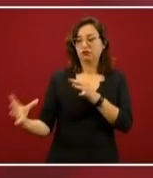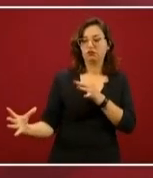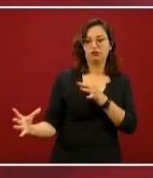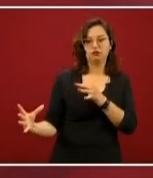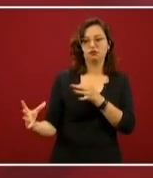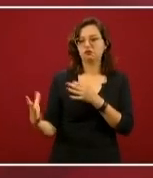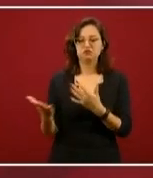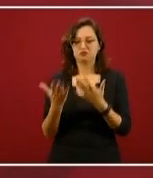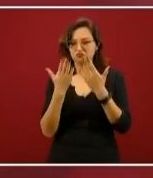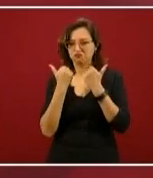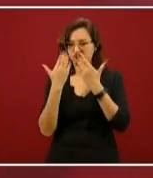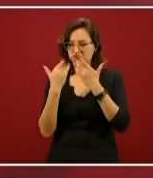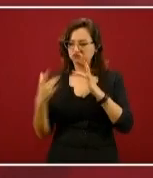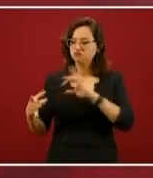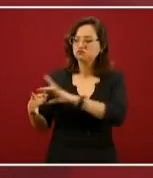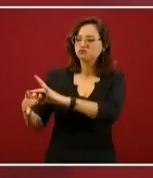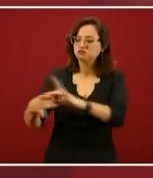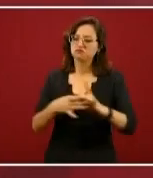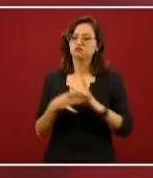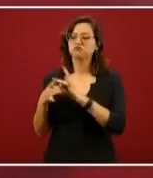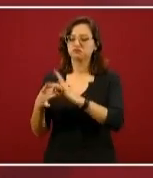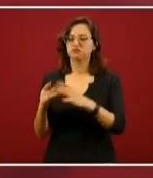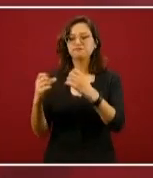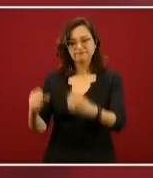eso somos fuertes.